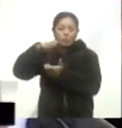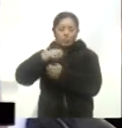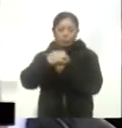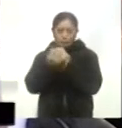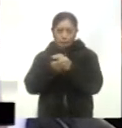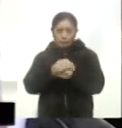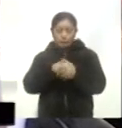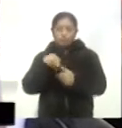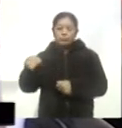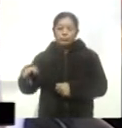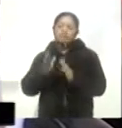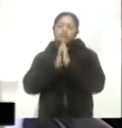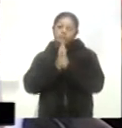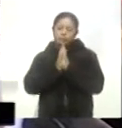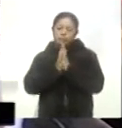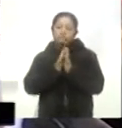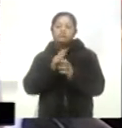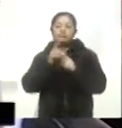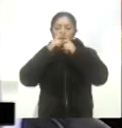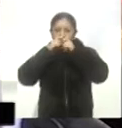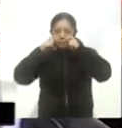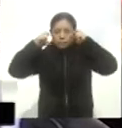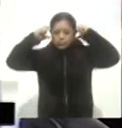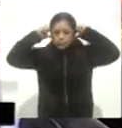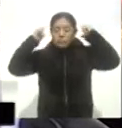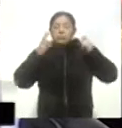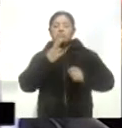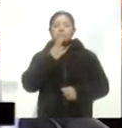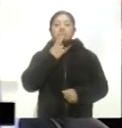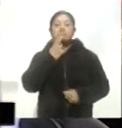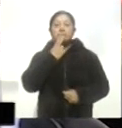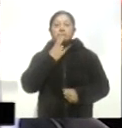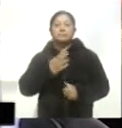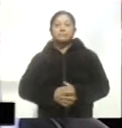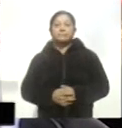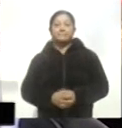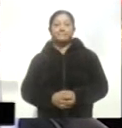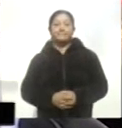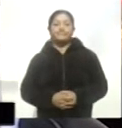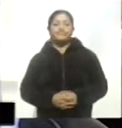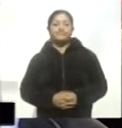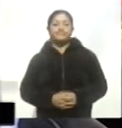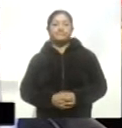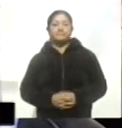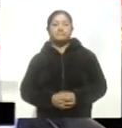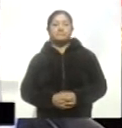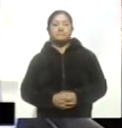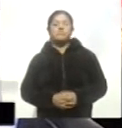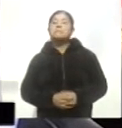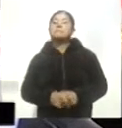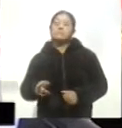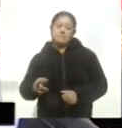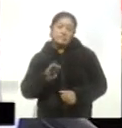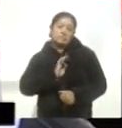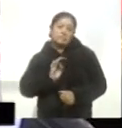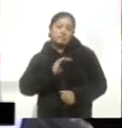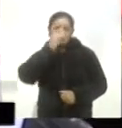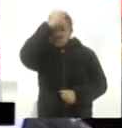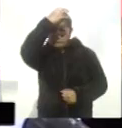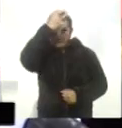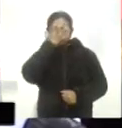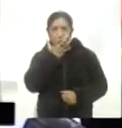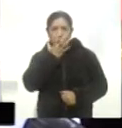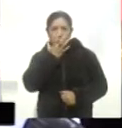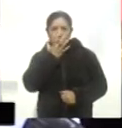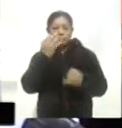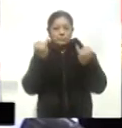que utilicen cubrebocas, en su caso, si es posible, caretas de seguridad.